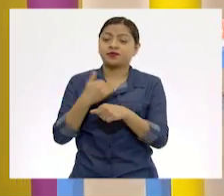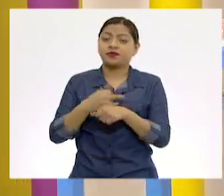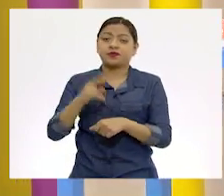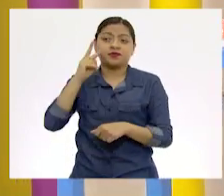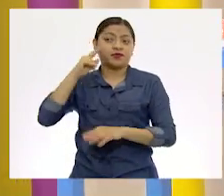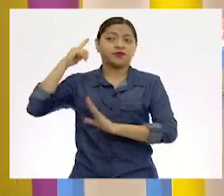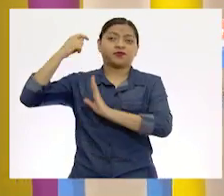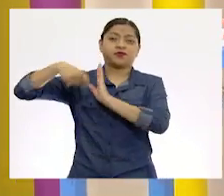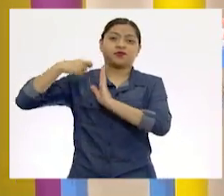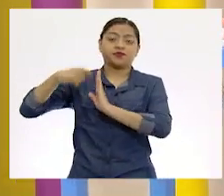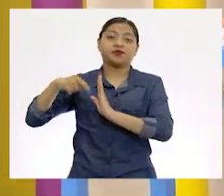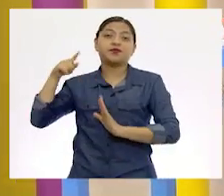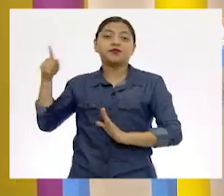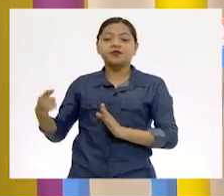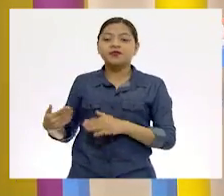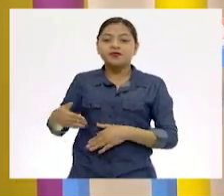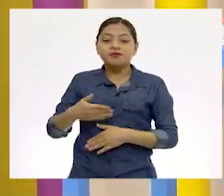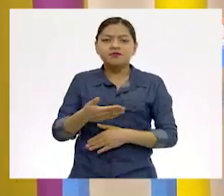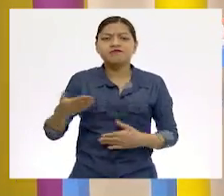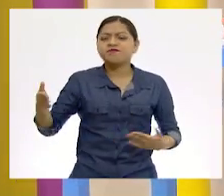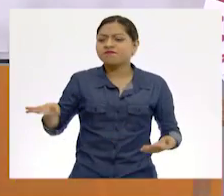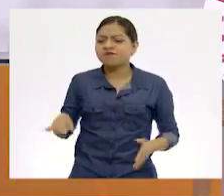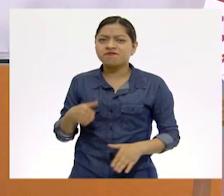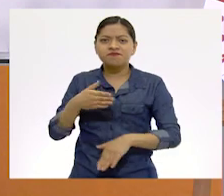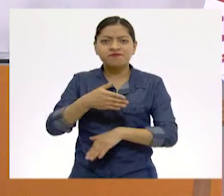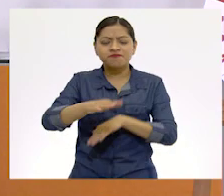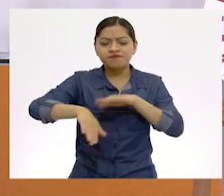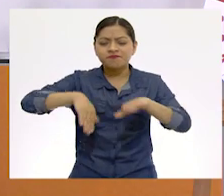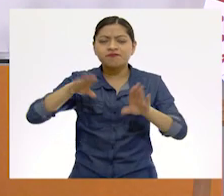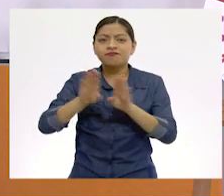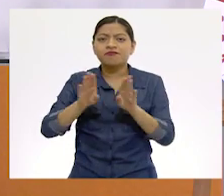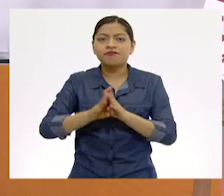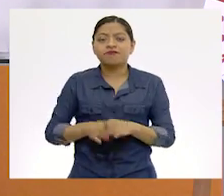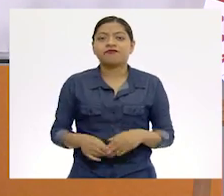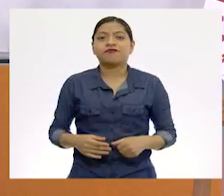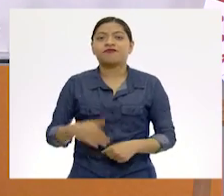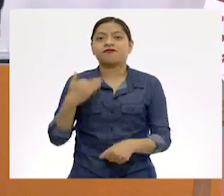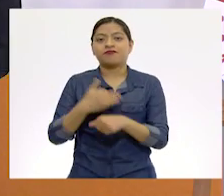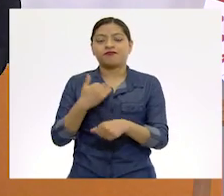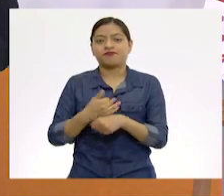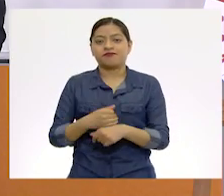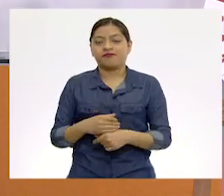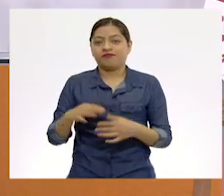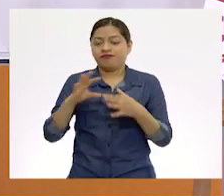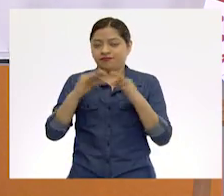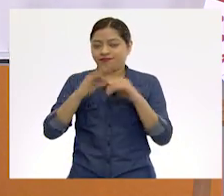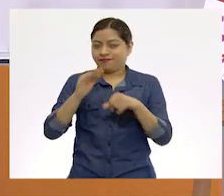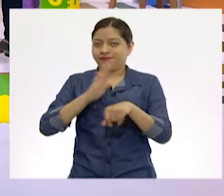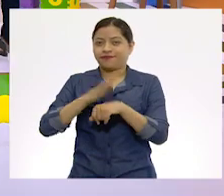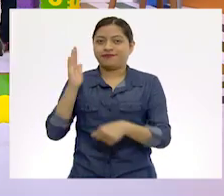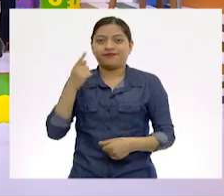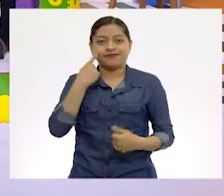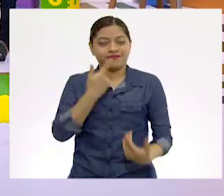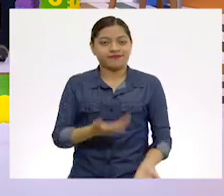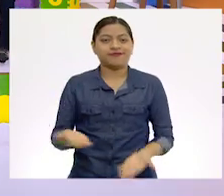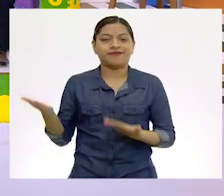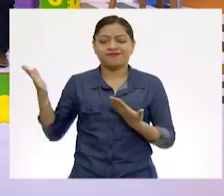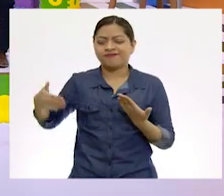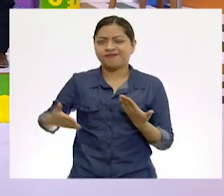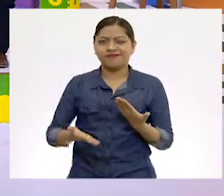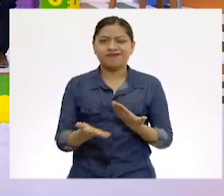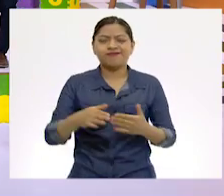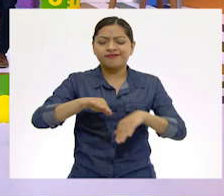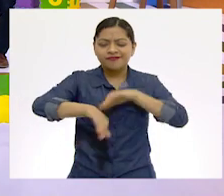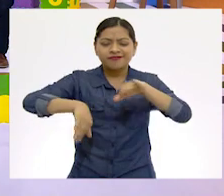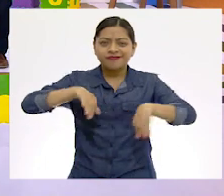que veamos algunos peces cómo nadan y después te voy a invitar a un lado misterioso. Muy bien, vamos a ver. Vamos a ver cómo nadan los peces para hacer